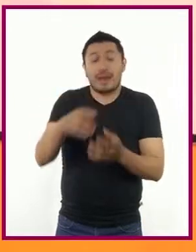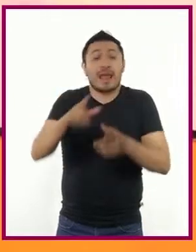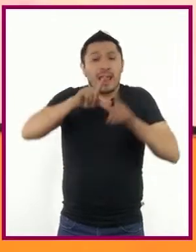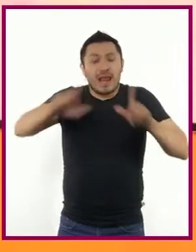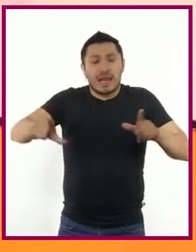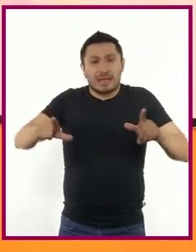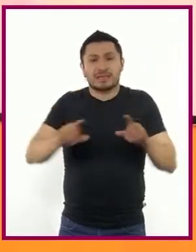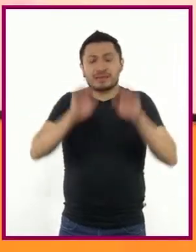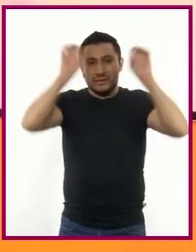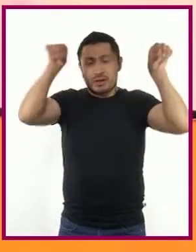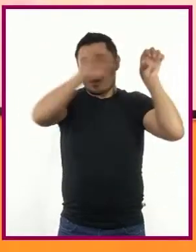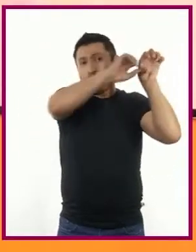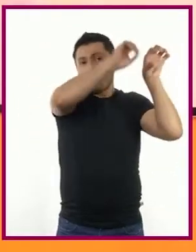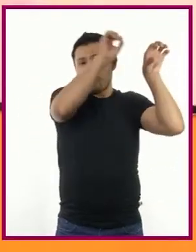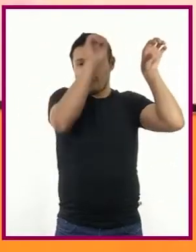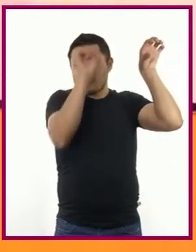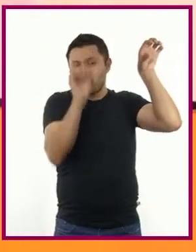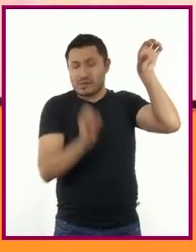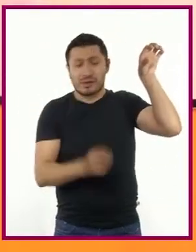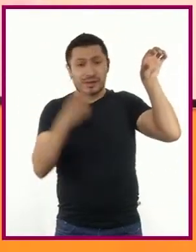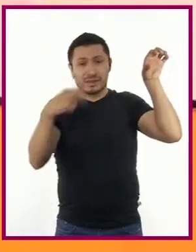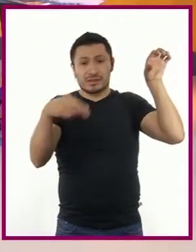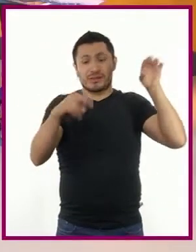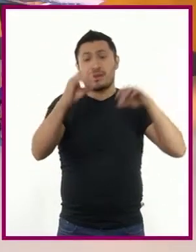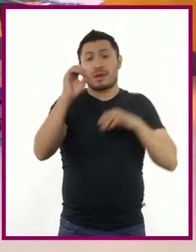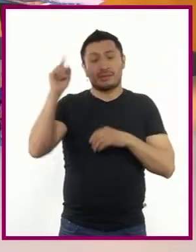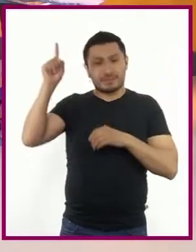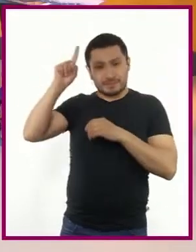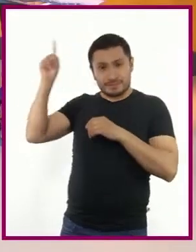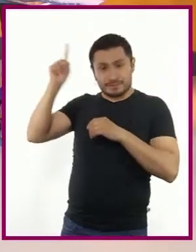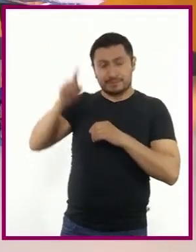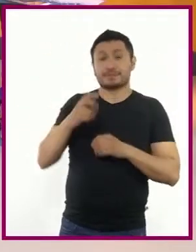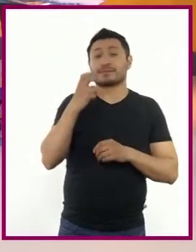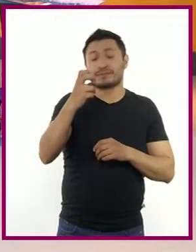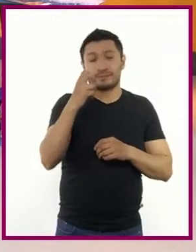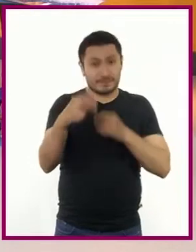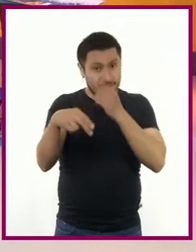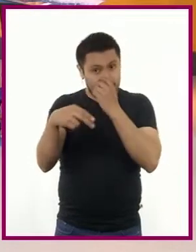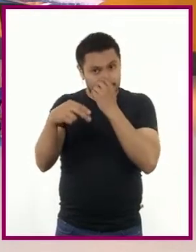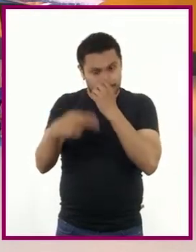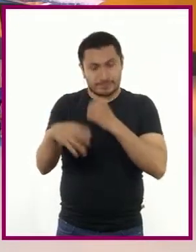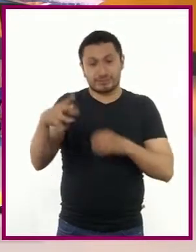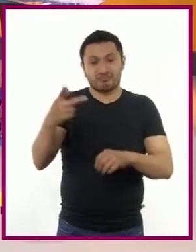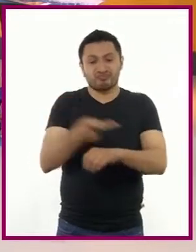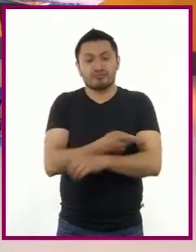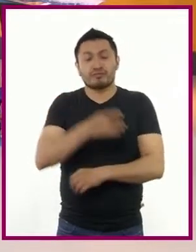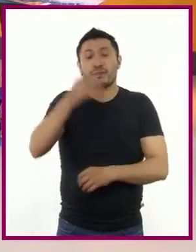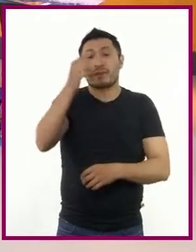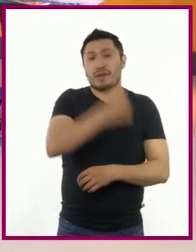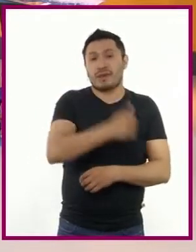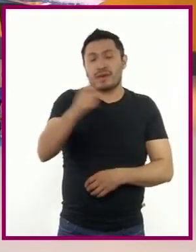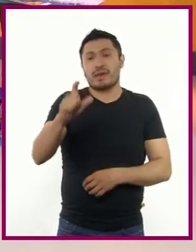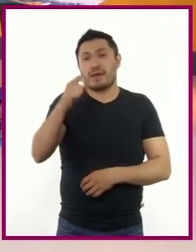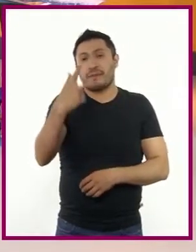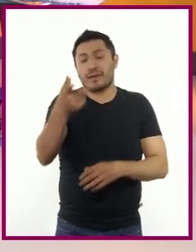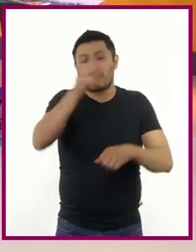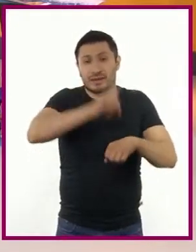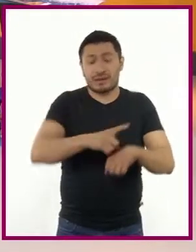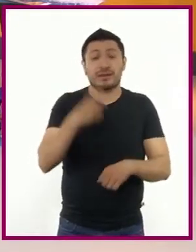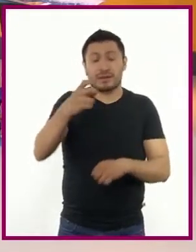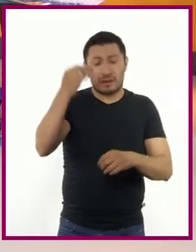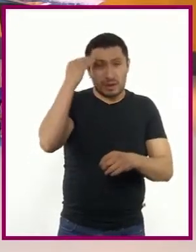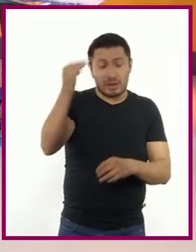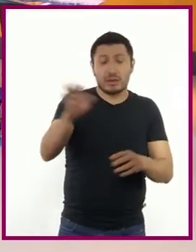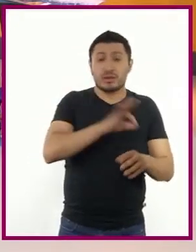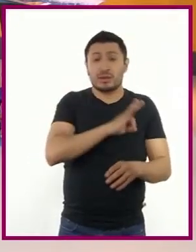Este acontecimiento recibe el nombre de ovulación. La ovulación suele ocurrir cada 28 días, pero el periodo